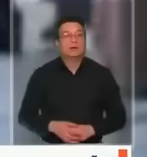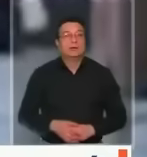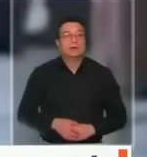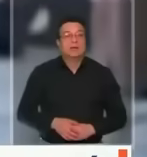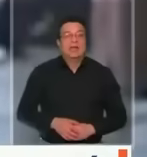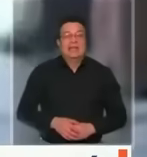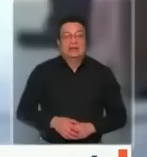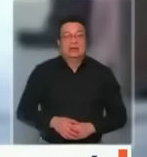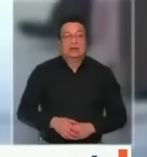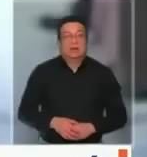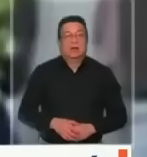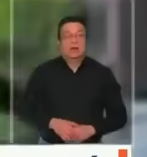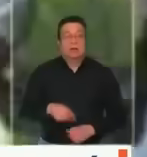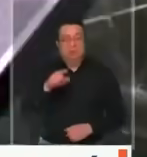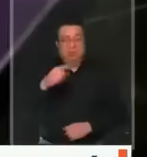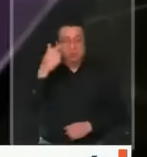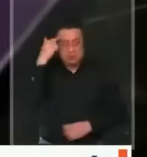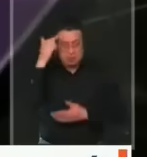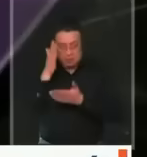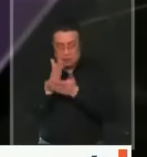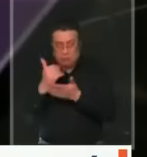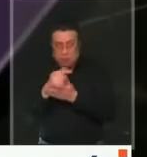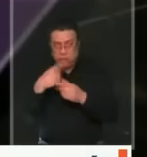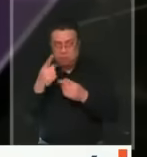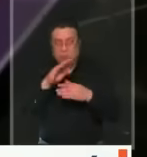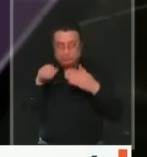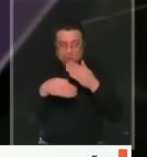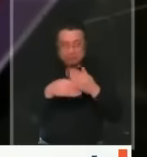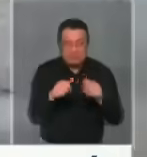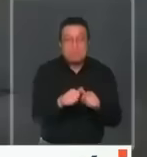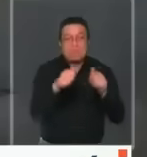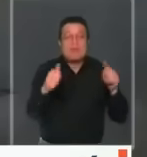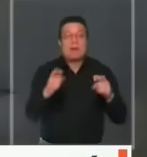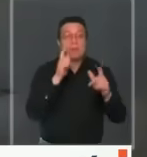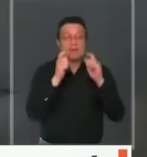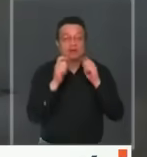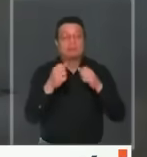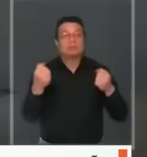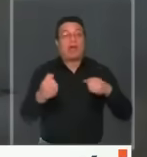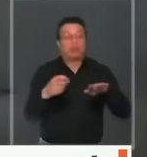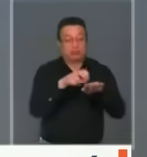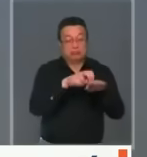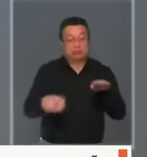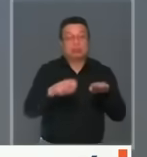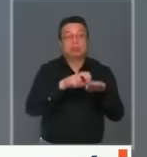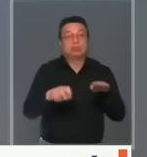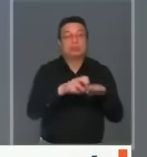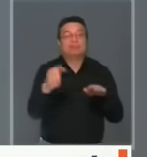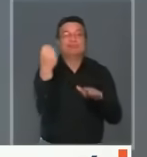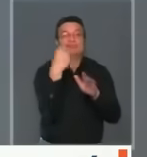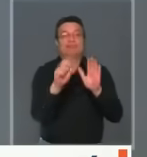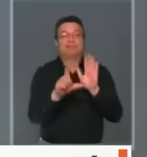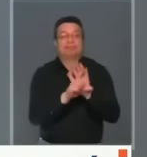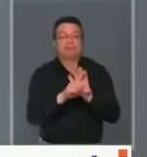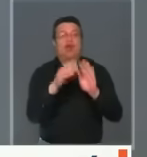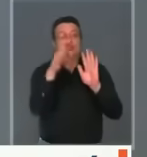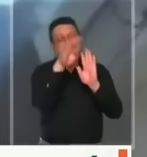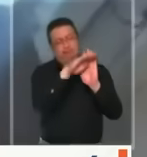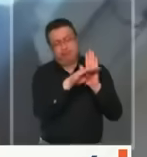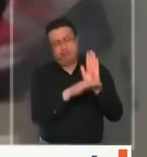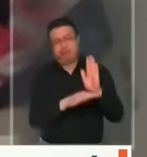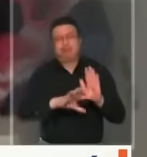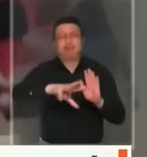A lo intelectual, Eloy Vara sumó peligrosidad. De las camionetas bajaron solo delincuentes con amplios prontuarios